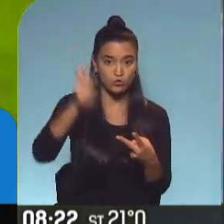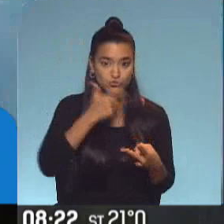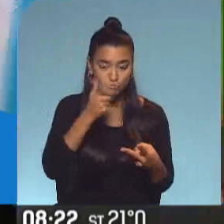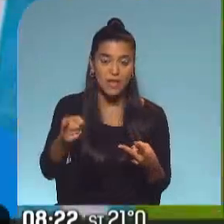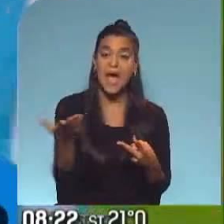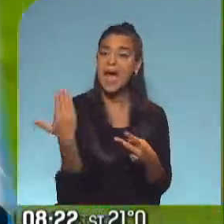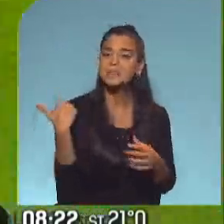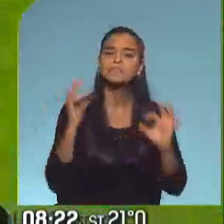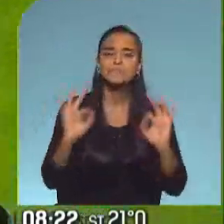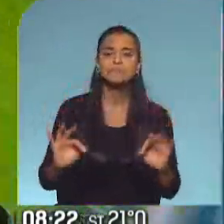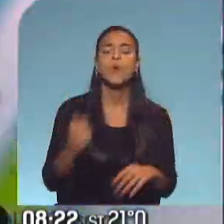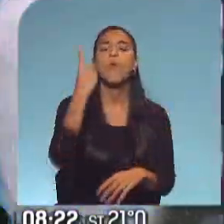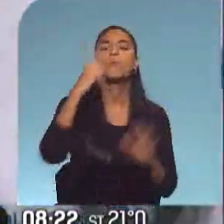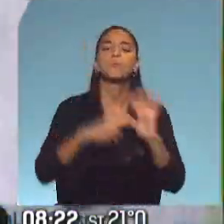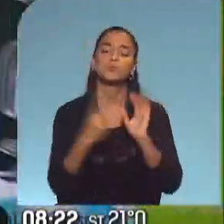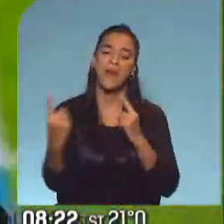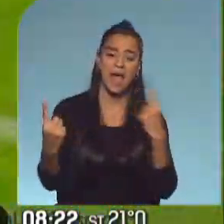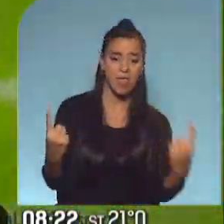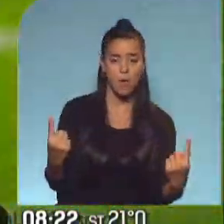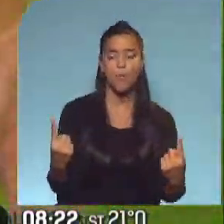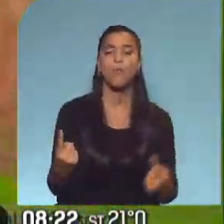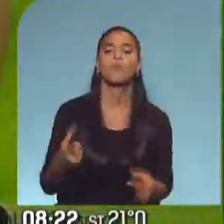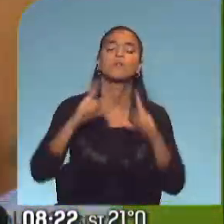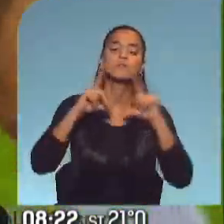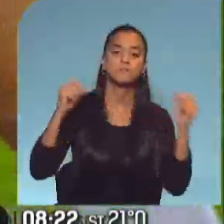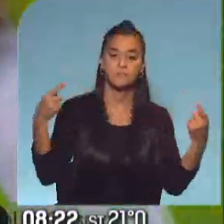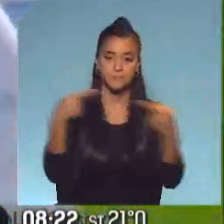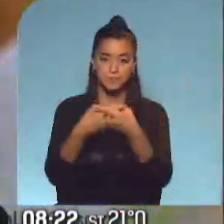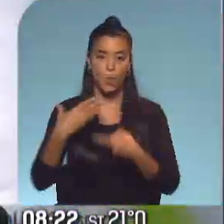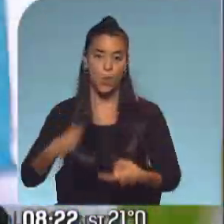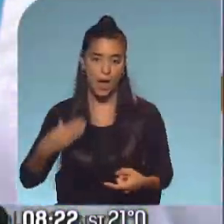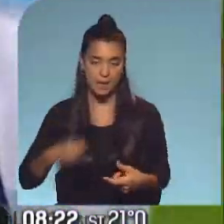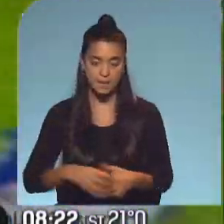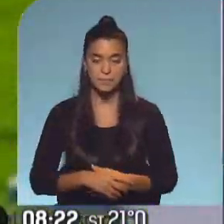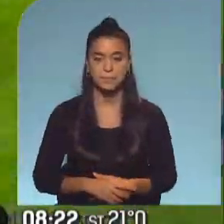Ayer se completó un punto para cada uno, Atlético de Tucumán y Huracán.